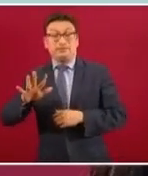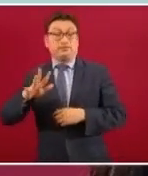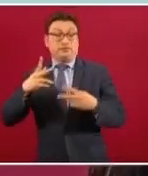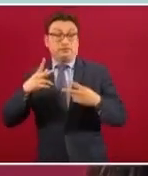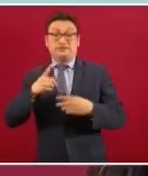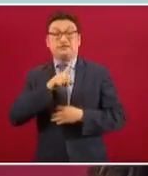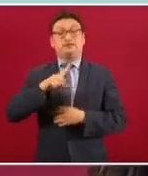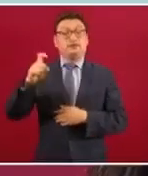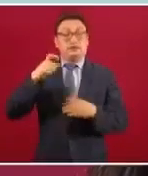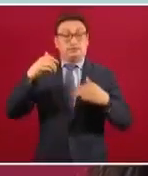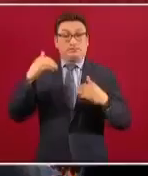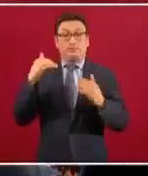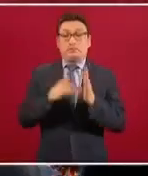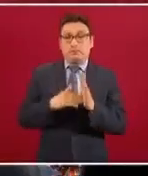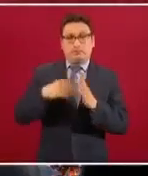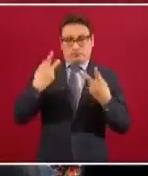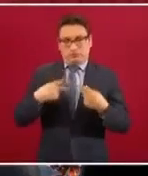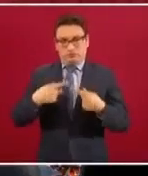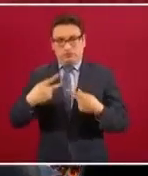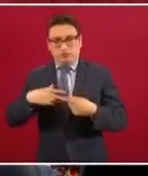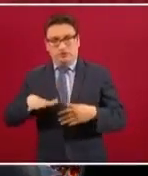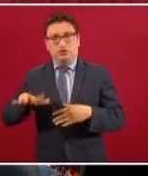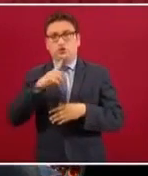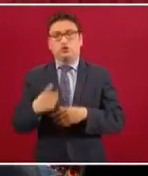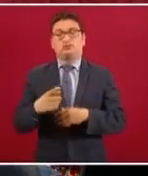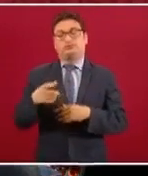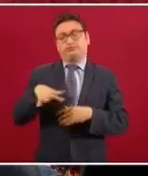habitantes. La siguiente.